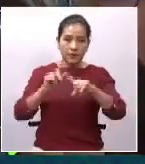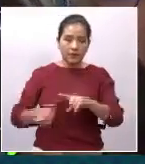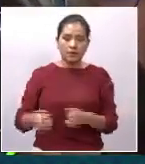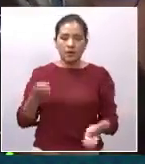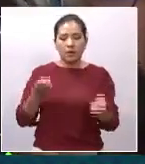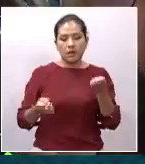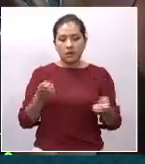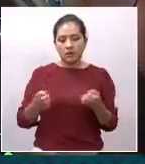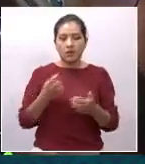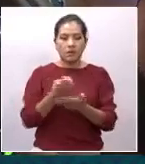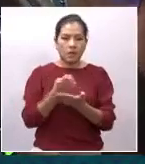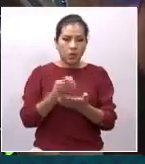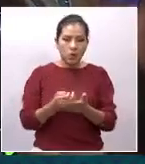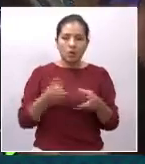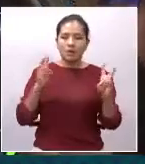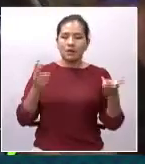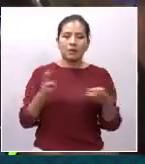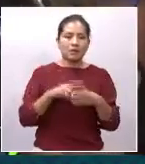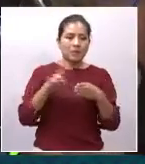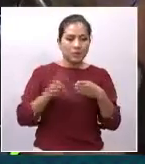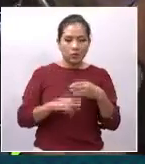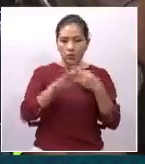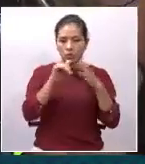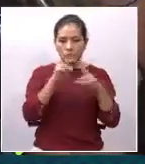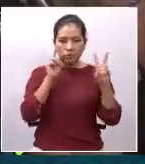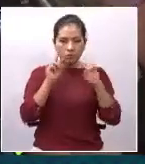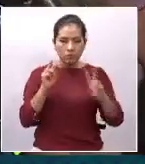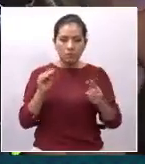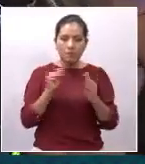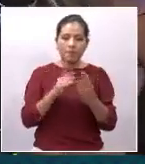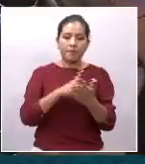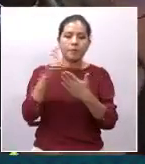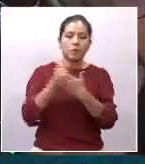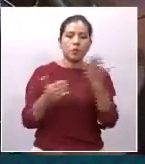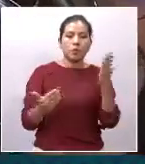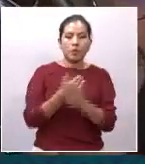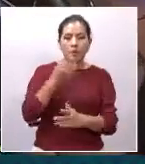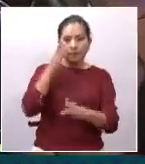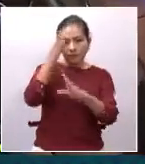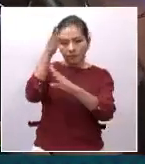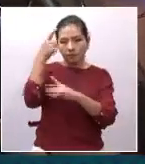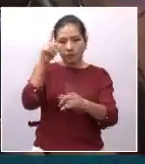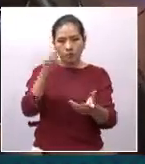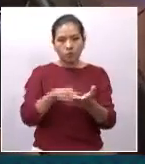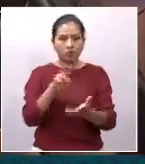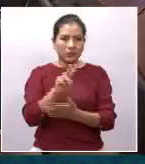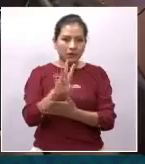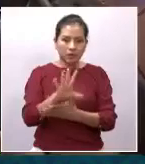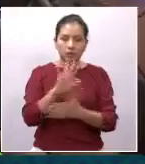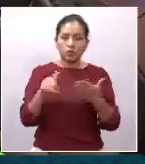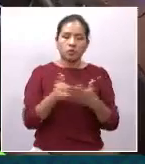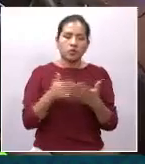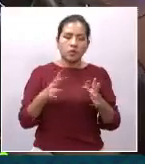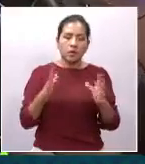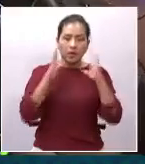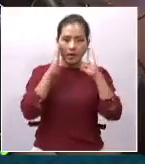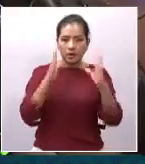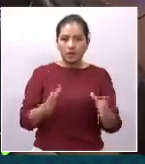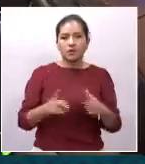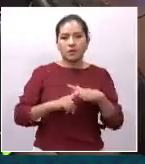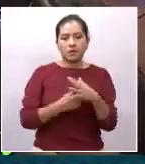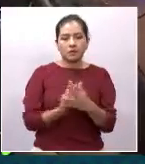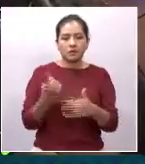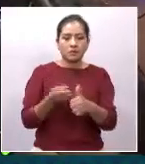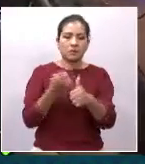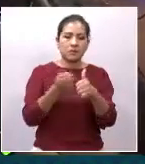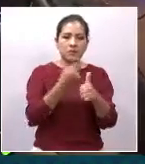estabilidad económica, del proyecto que estamos planteando hacia nuestro Bicentenario, se va a empezar a enfocar desde los primeros días